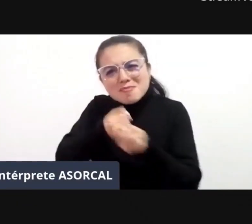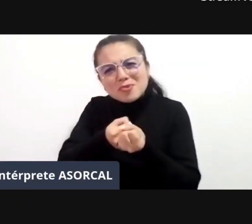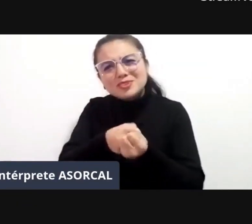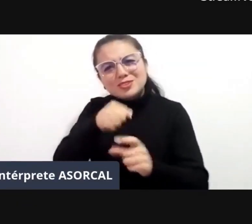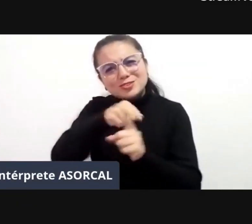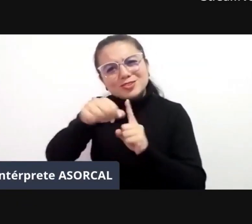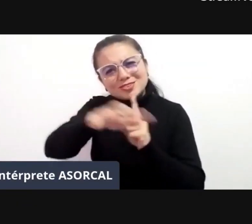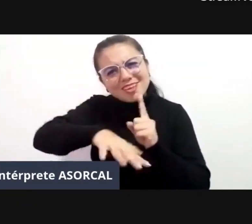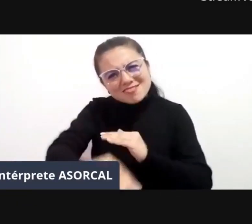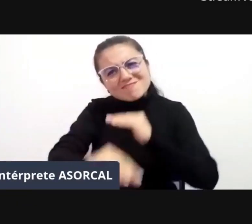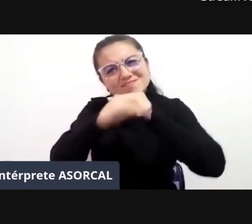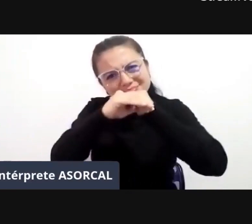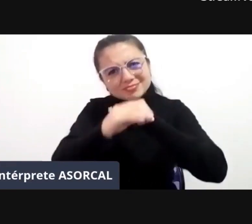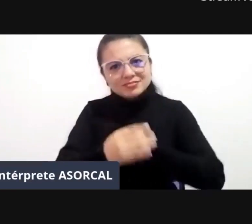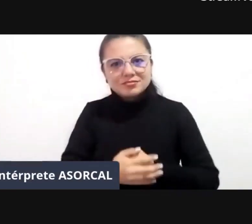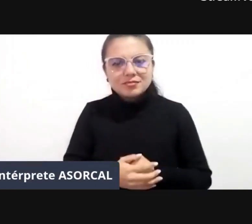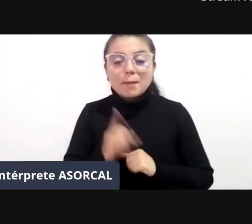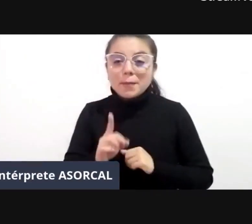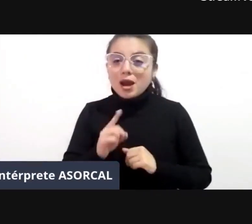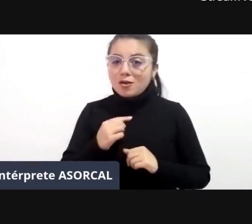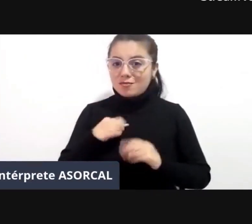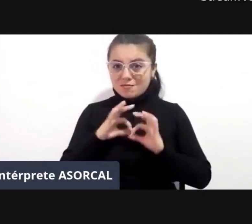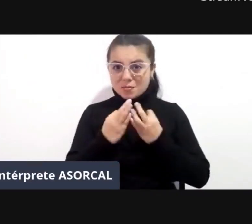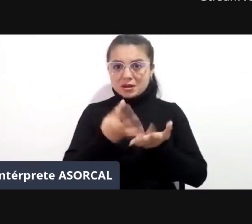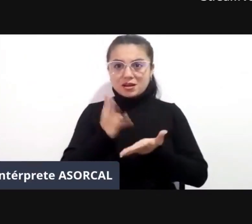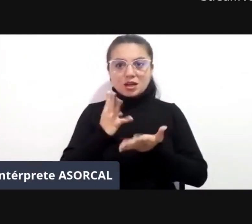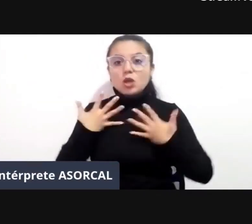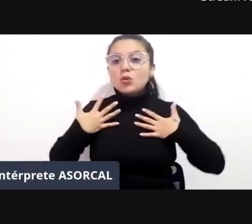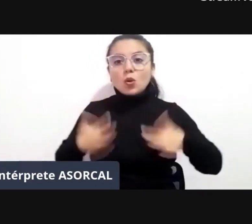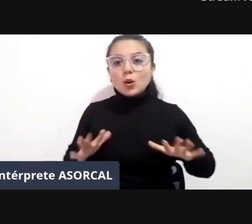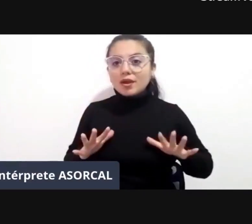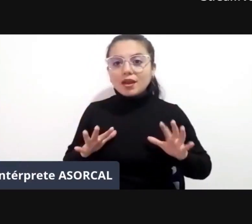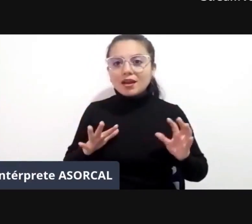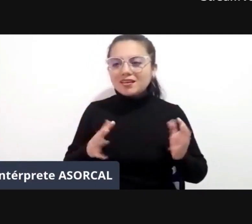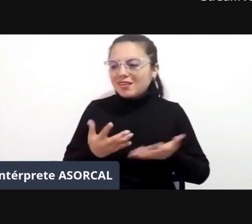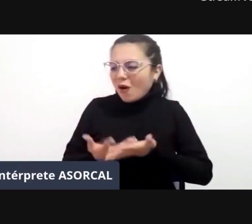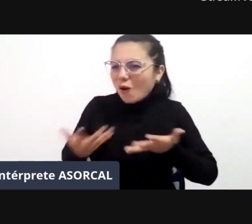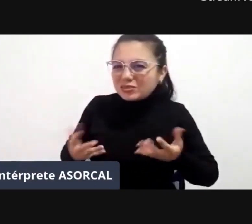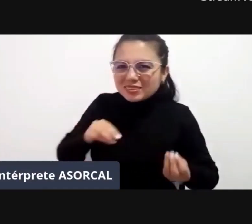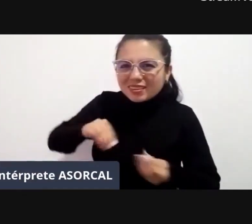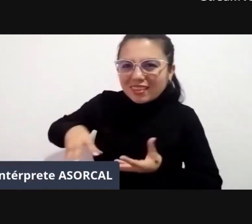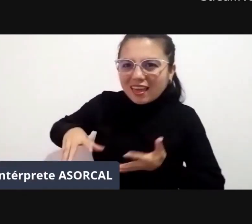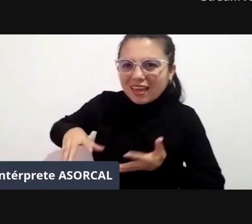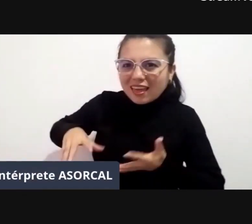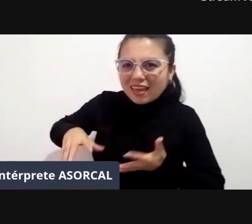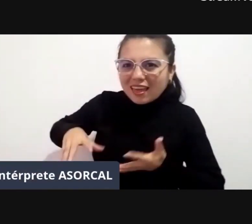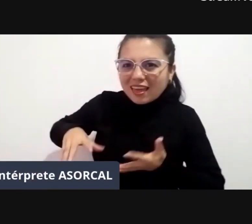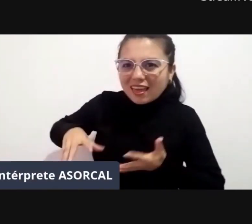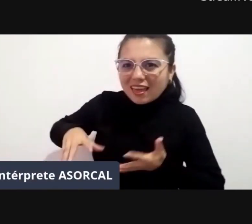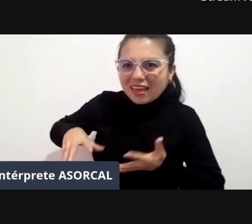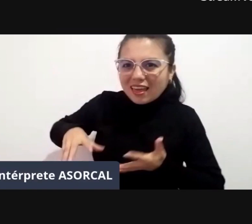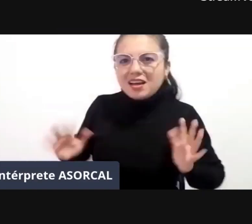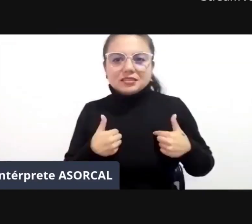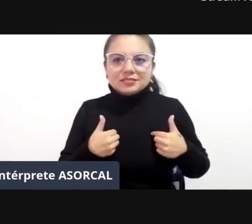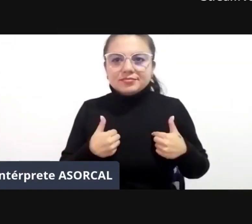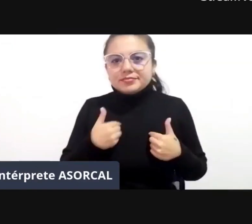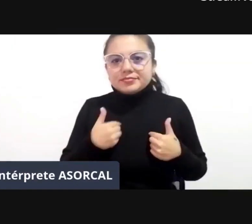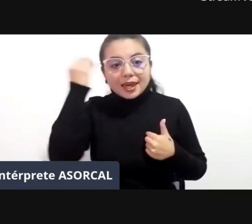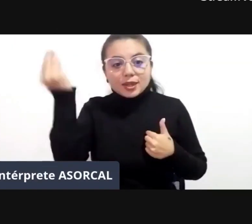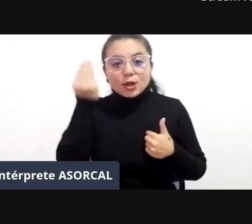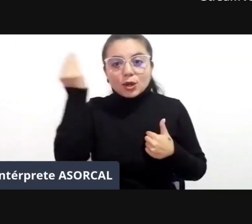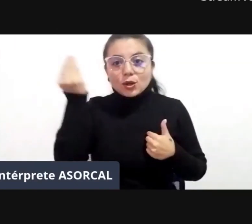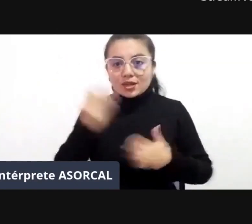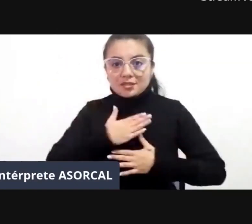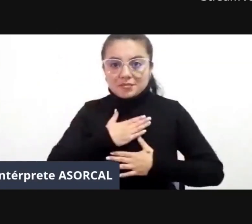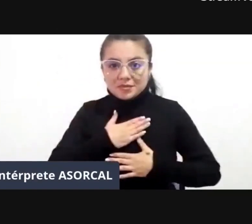privilegios, podríamos haber empezado un camino hacia un país sin marginaciones. Su miopía, la de la oligarquía, le impidió ver más